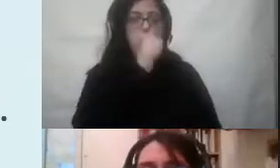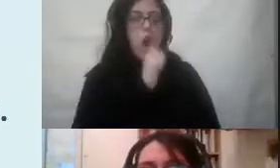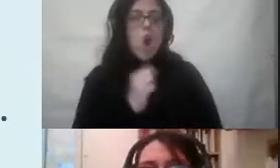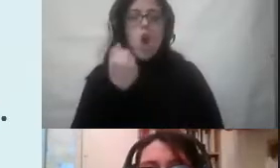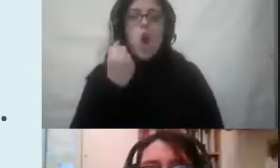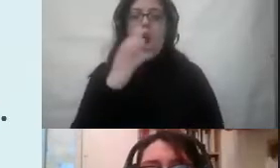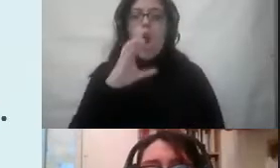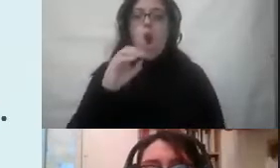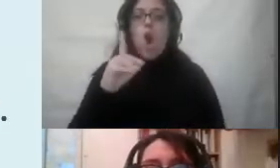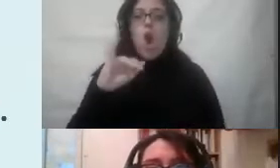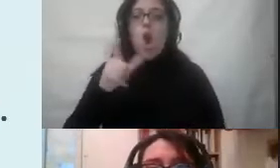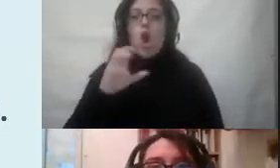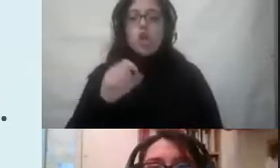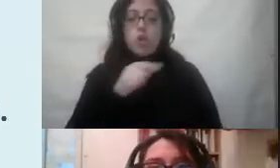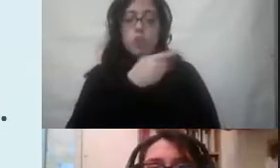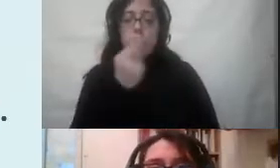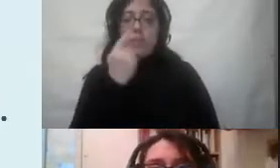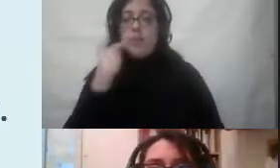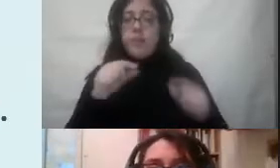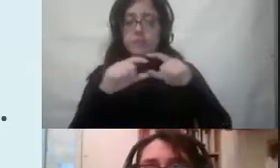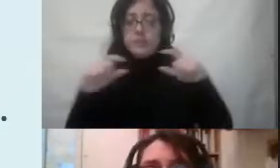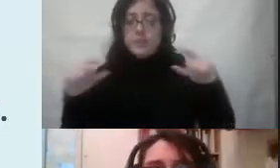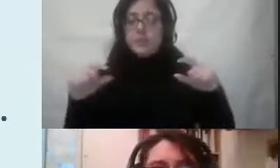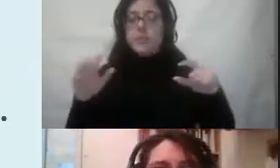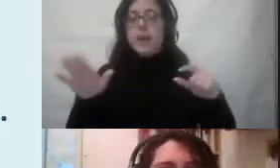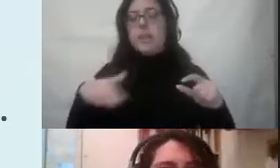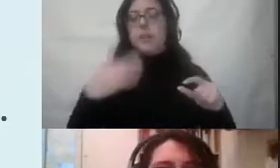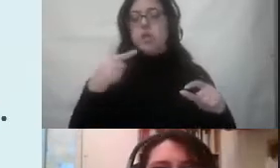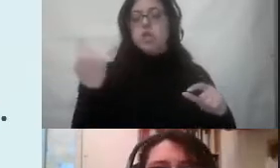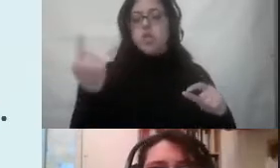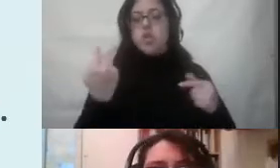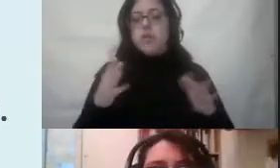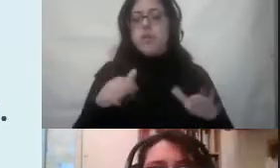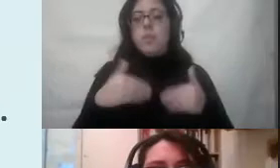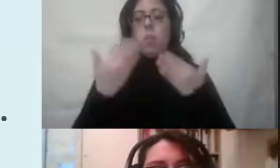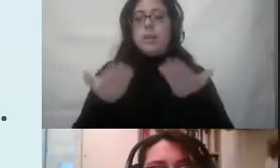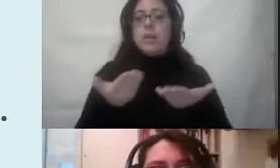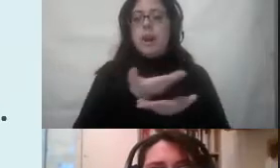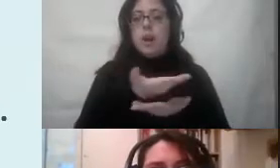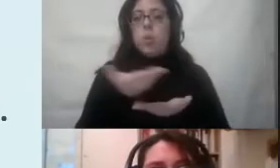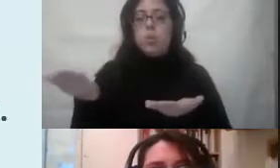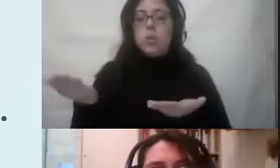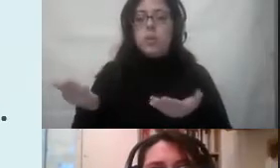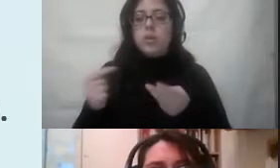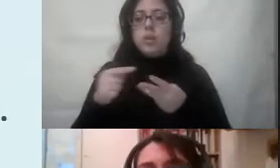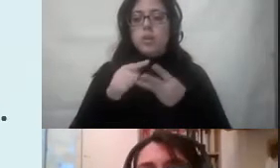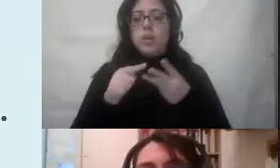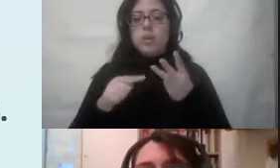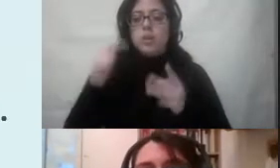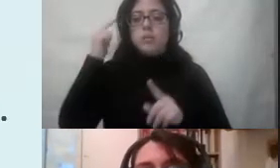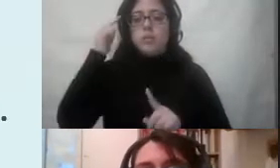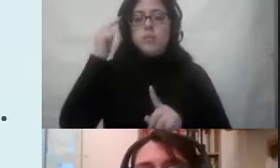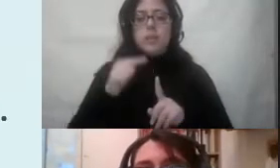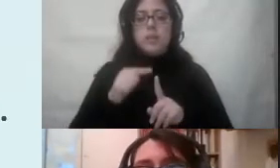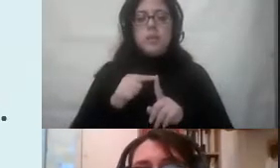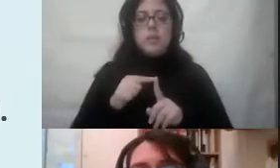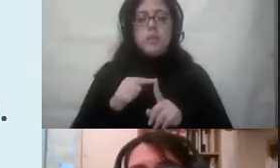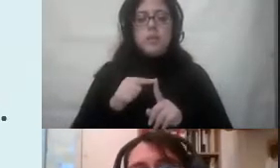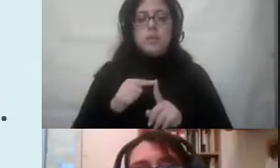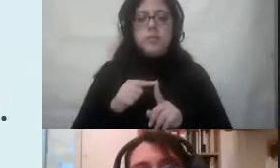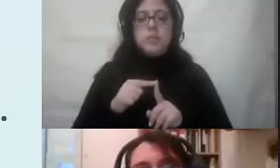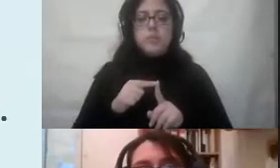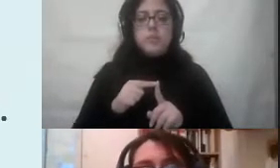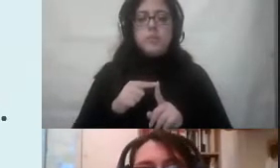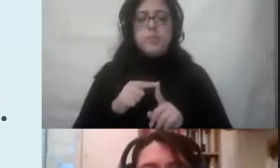y les vamos a entregar a ustedes tres objetivos de